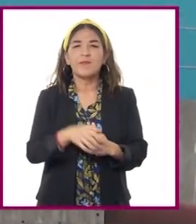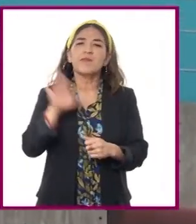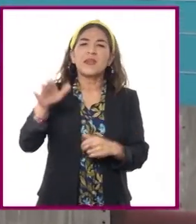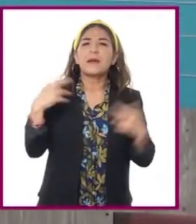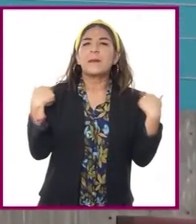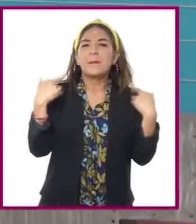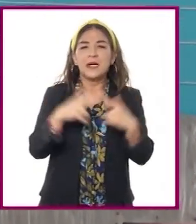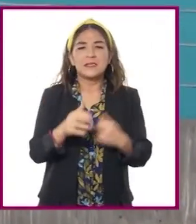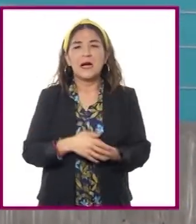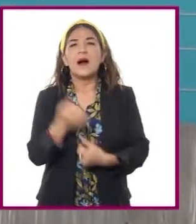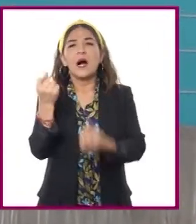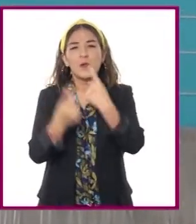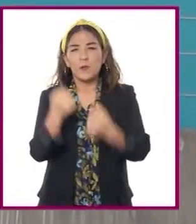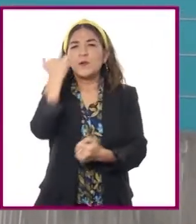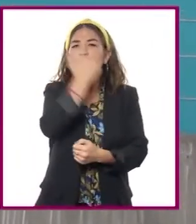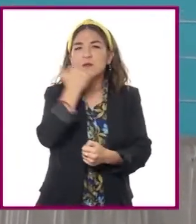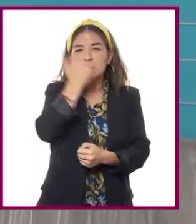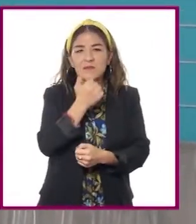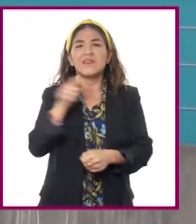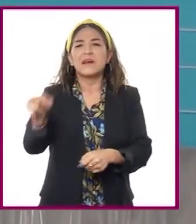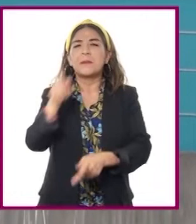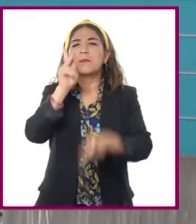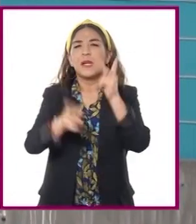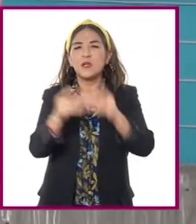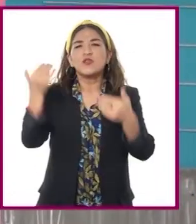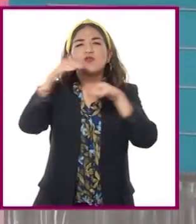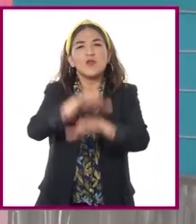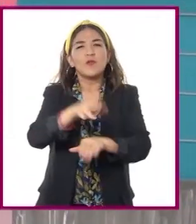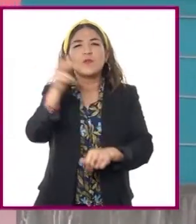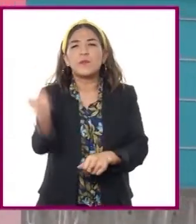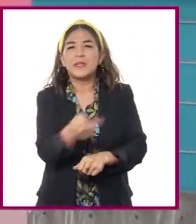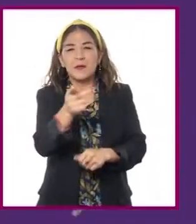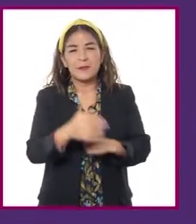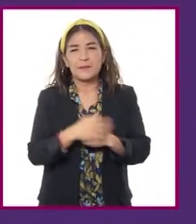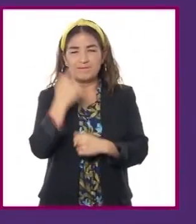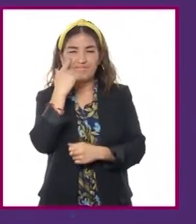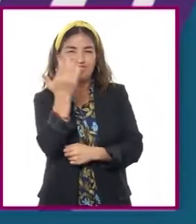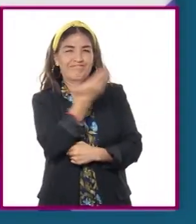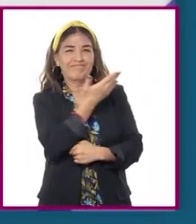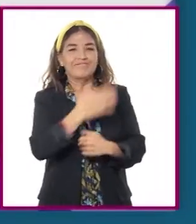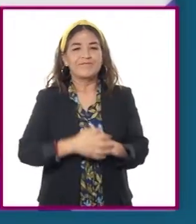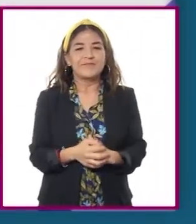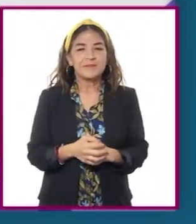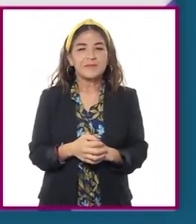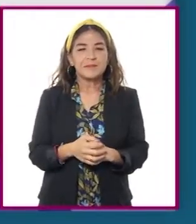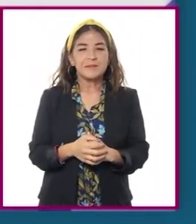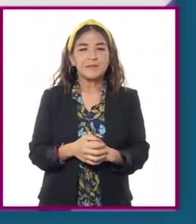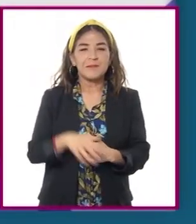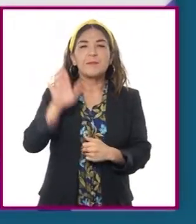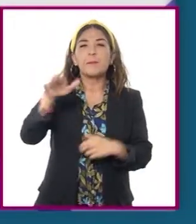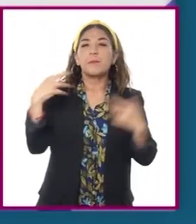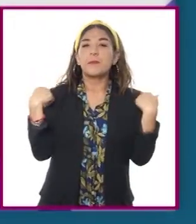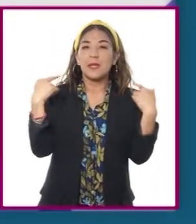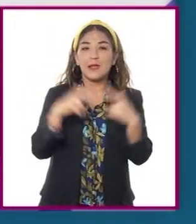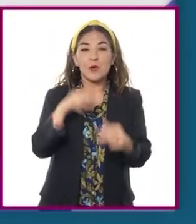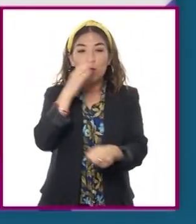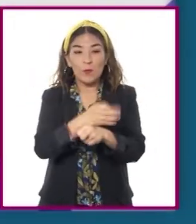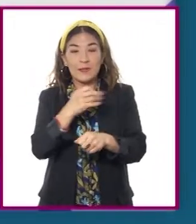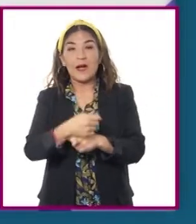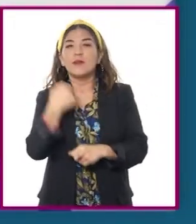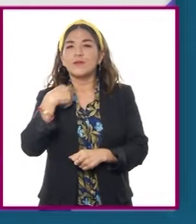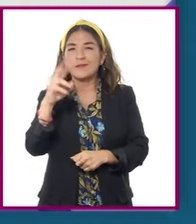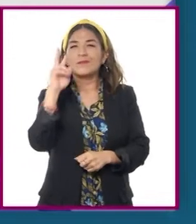Maestra, algunos alumnos están platicando sobre la pregunta. Veamos. Maestra, ahora que las estoy